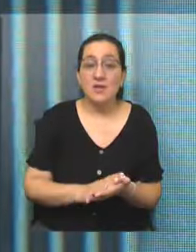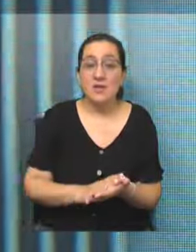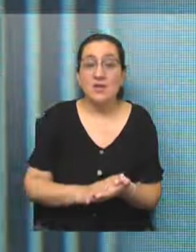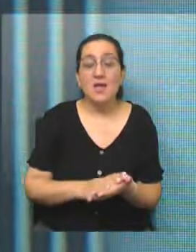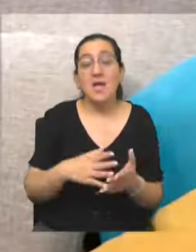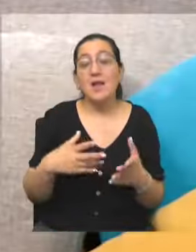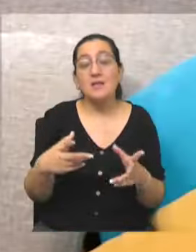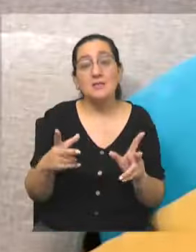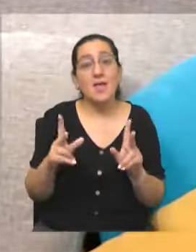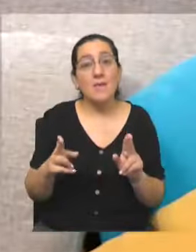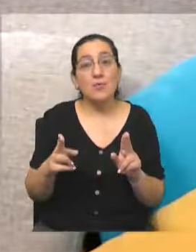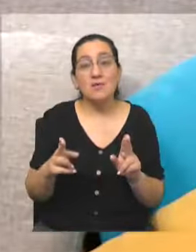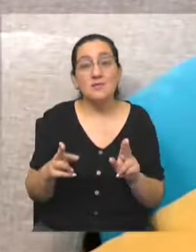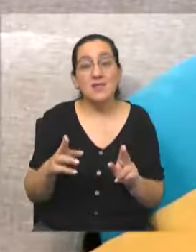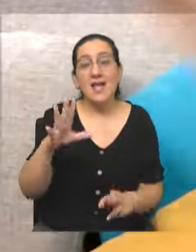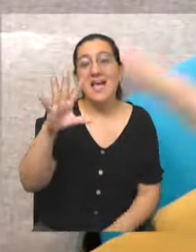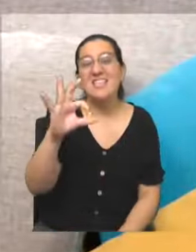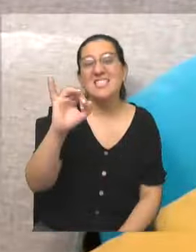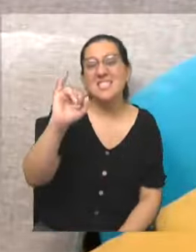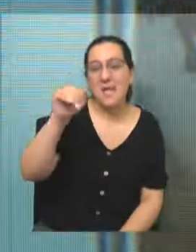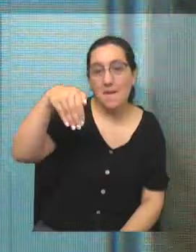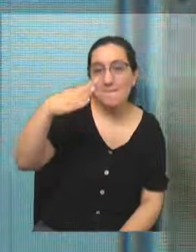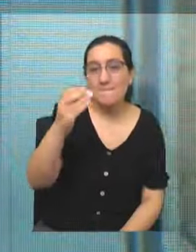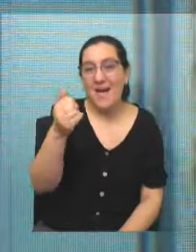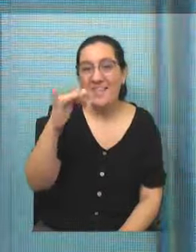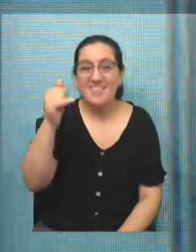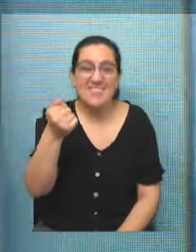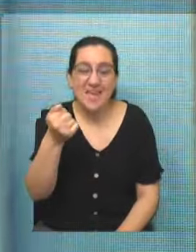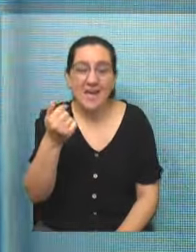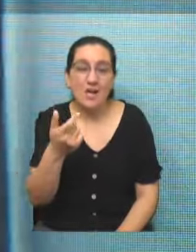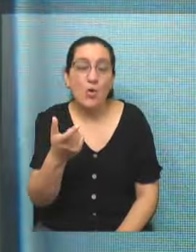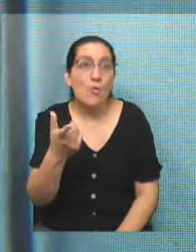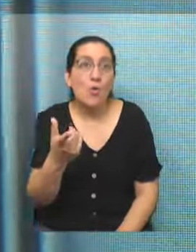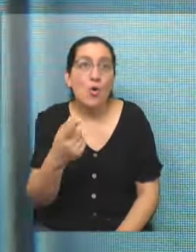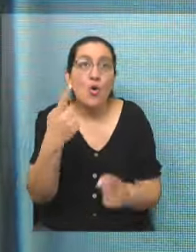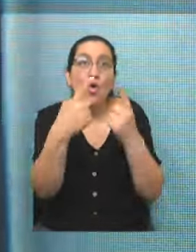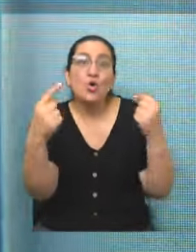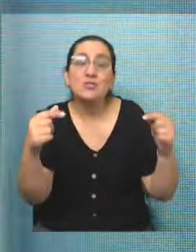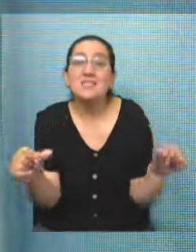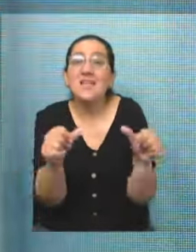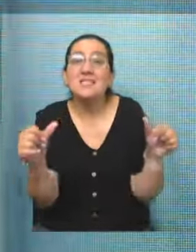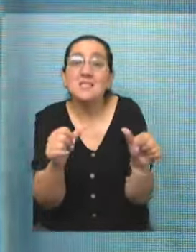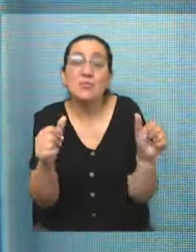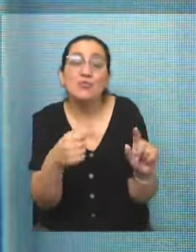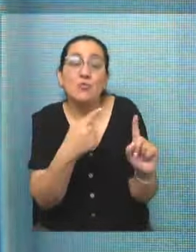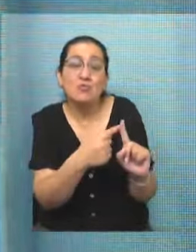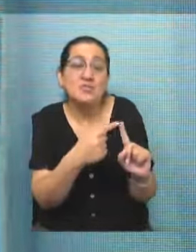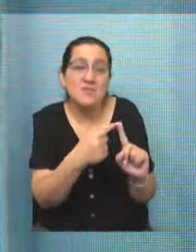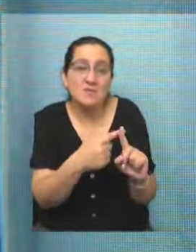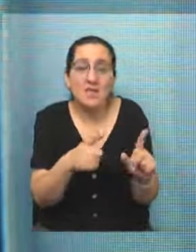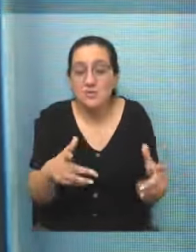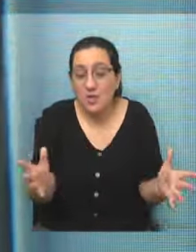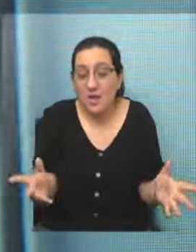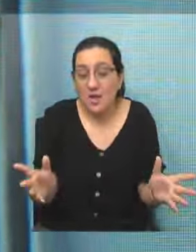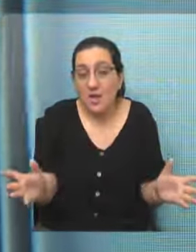de las simpatías, que no sabemos si tendrá que ver, pero ya nos tenés, si querés, para la próxima para hablar de eso. Es una época donde se generan